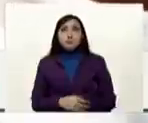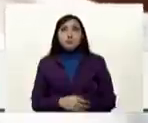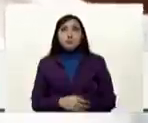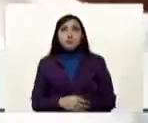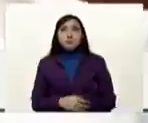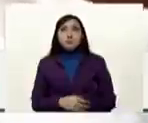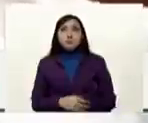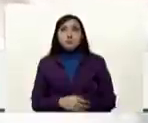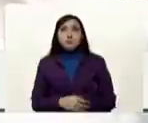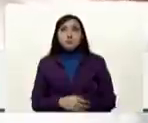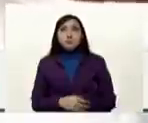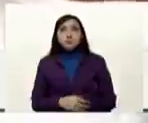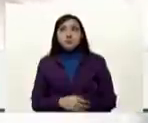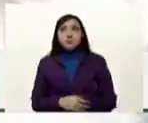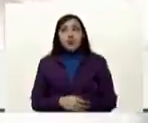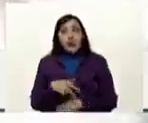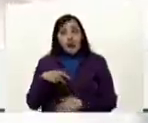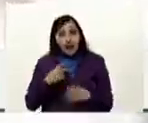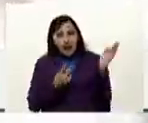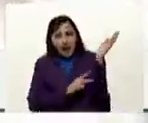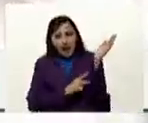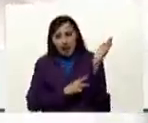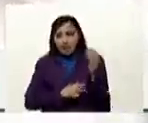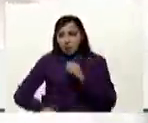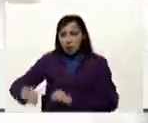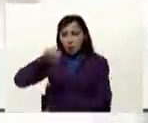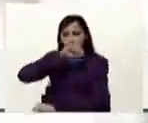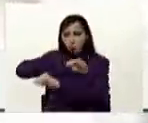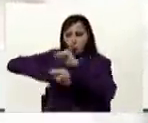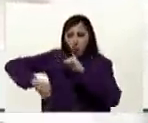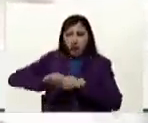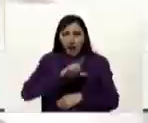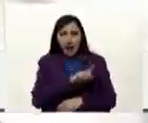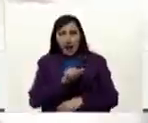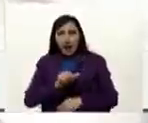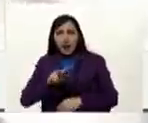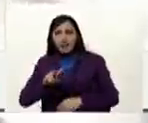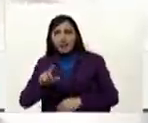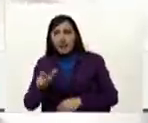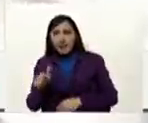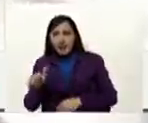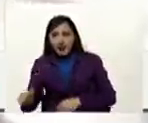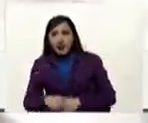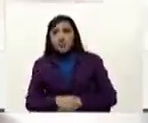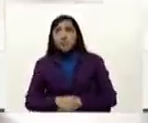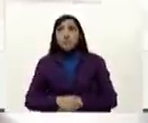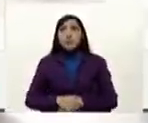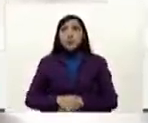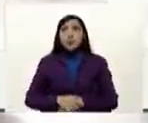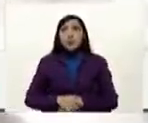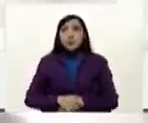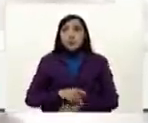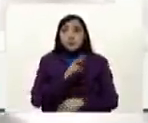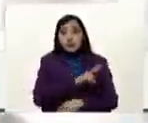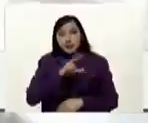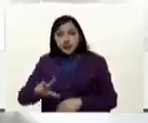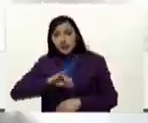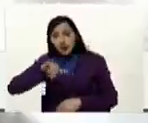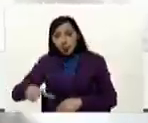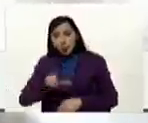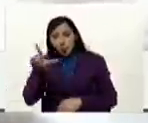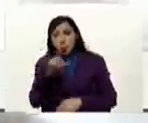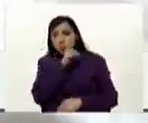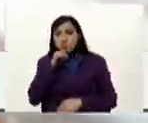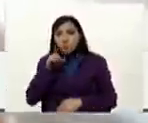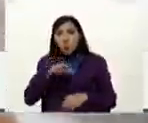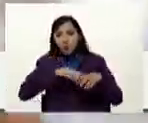Jefe, desde aquí de la parroquia combativa, la parroquia de La Vega, población de sector 23 de julio, nos encontramos el